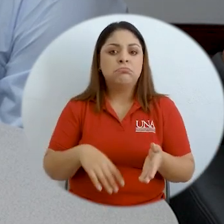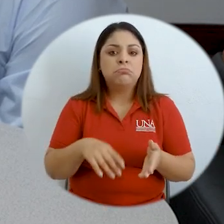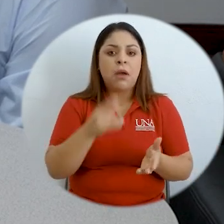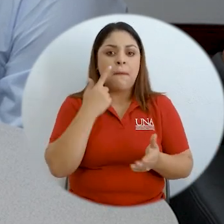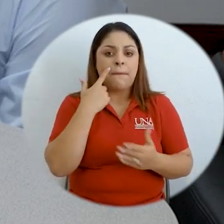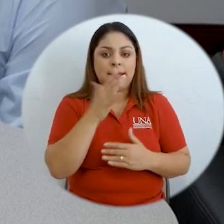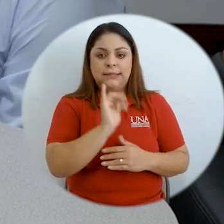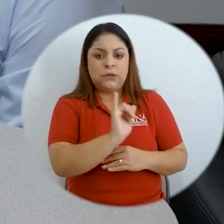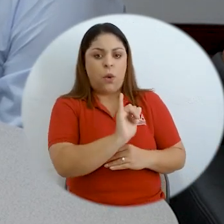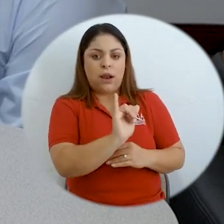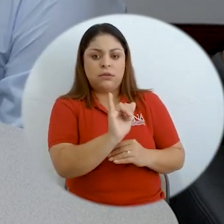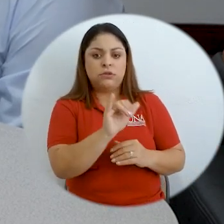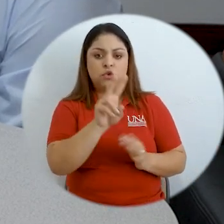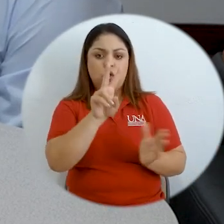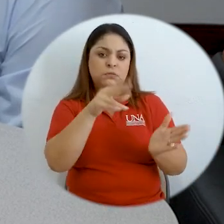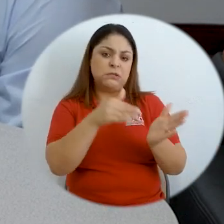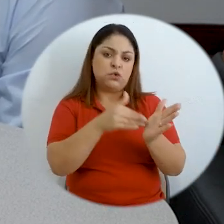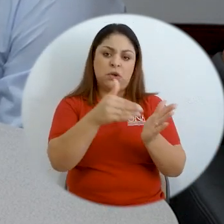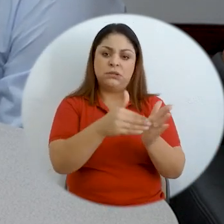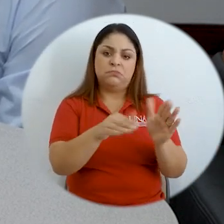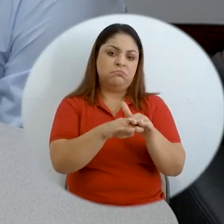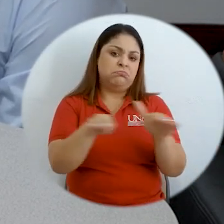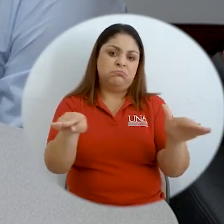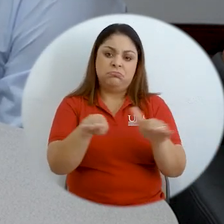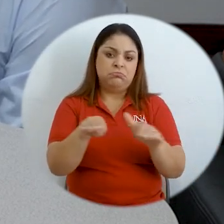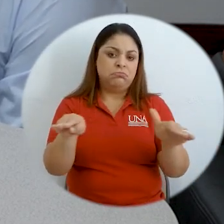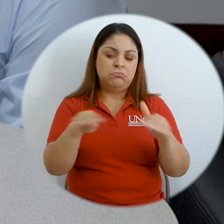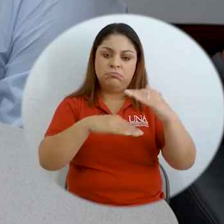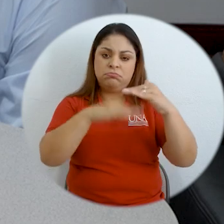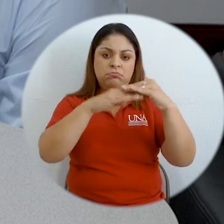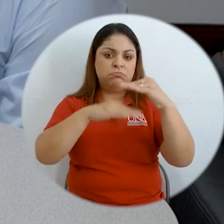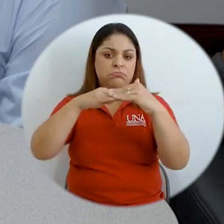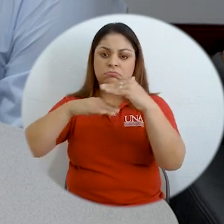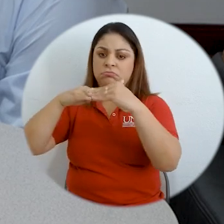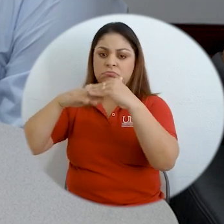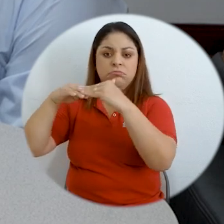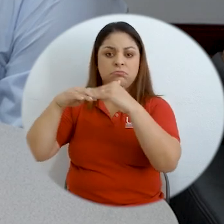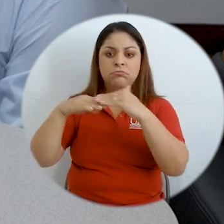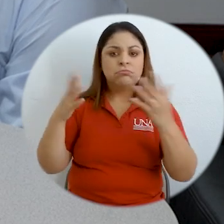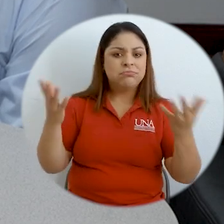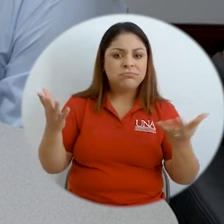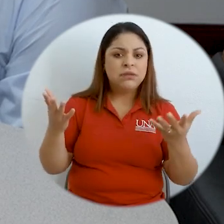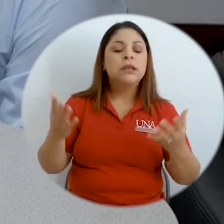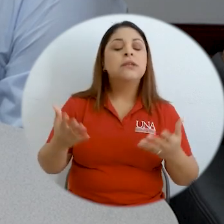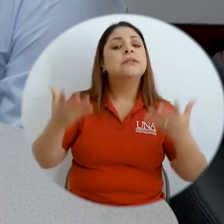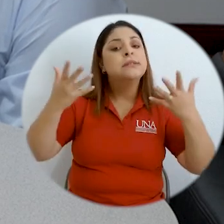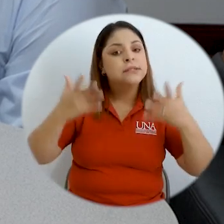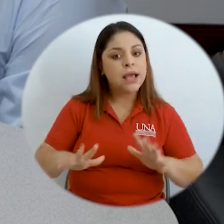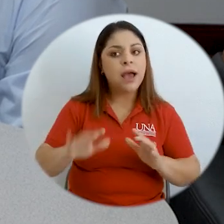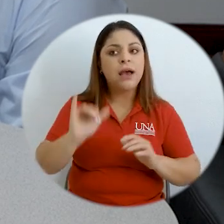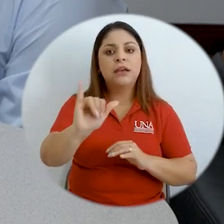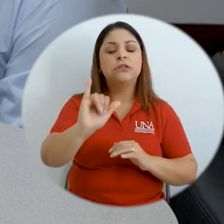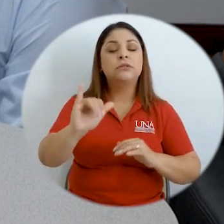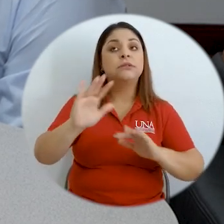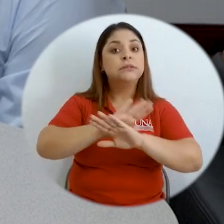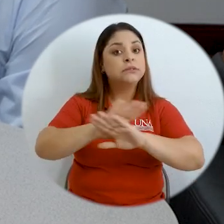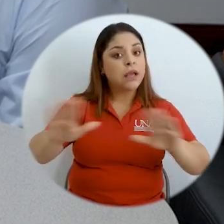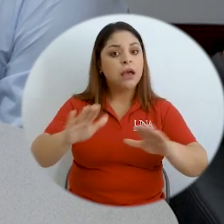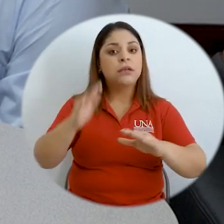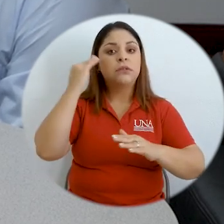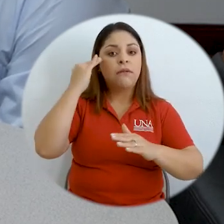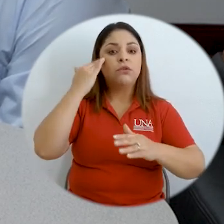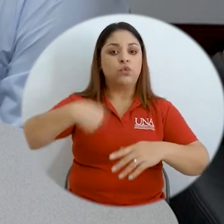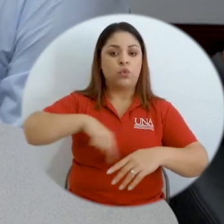de ese monto. Entonces aquí no se trata de venir a retomar un tema que ya está controlado en